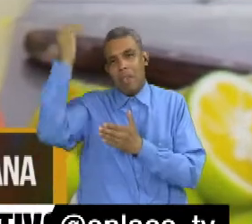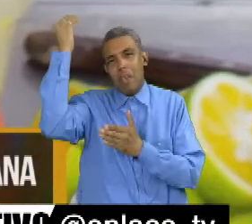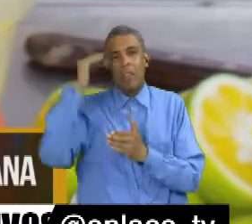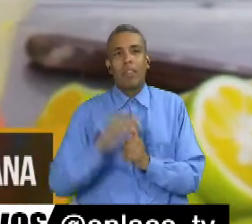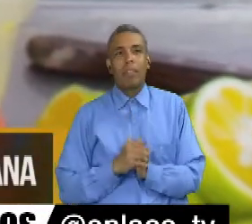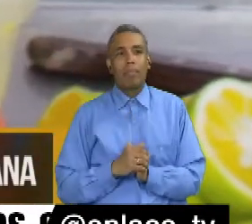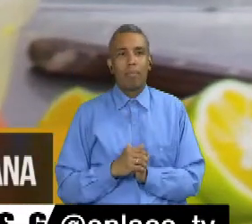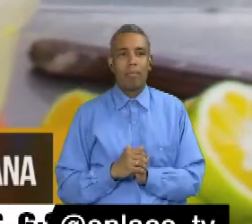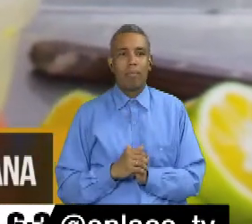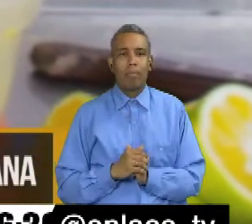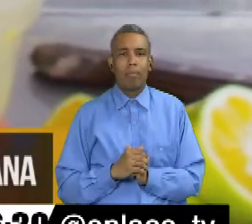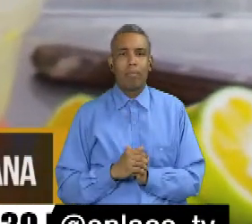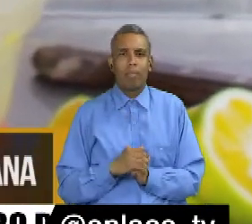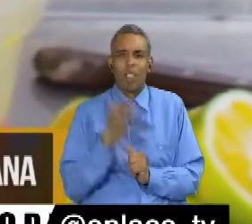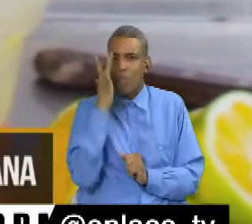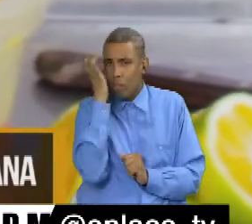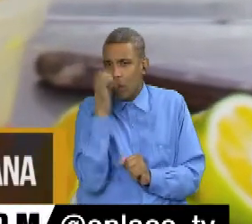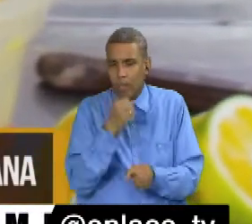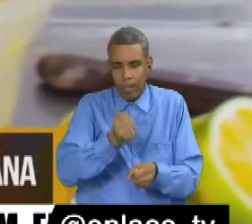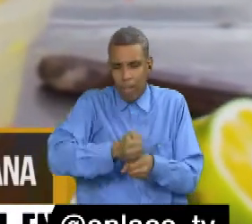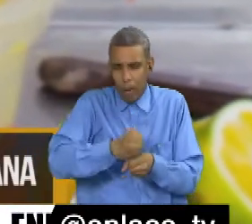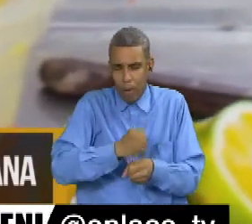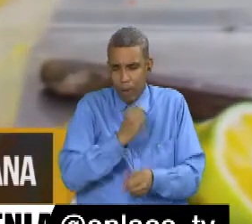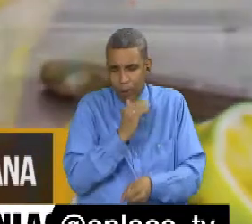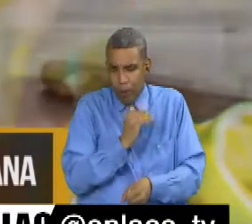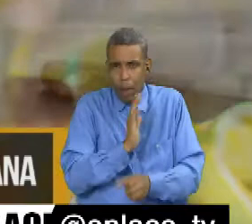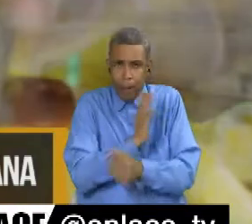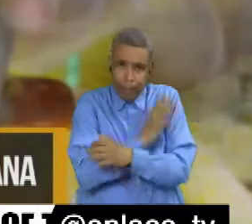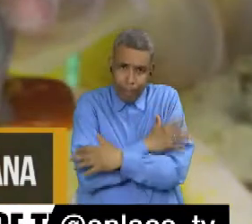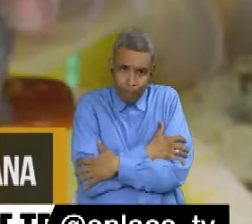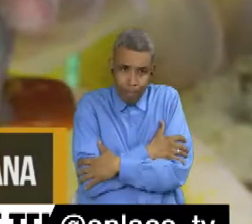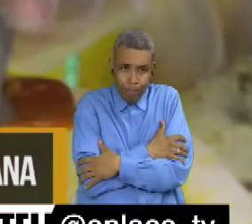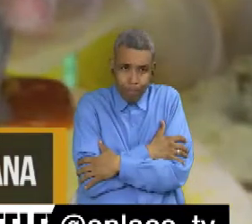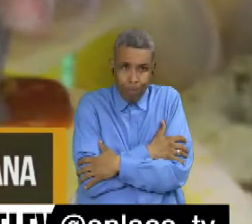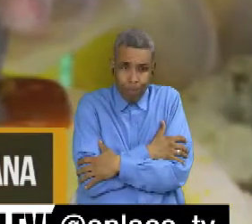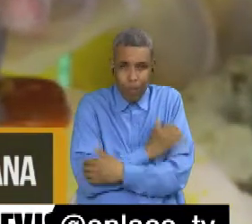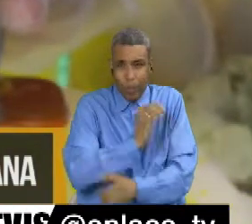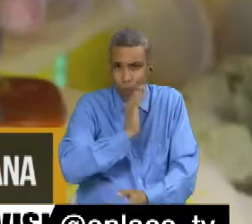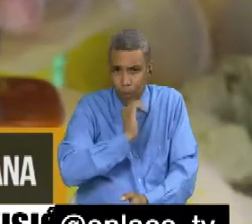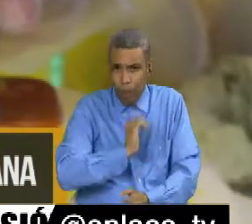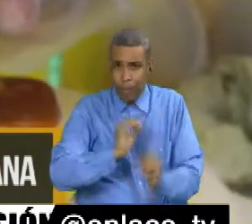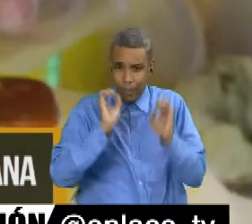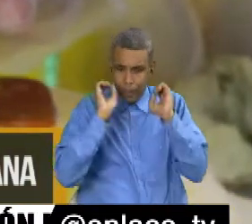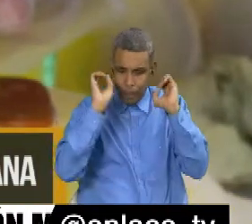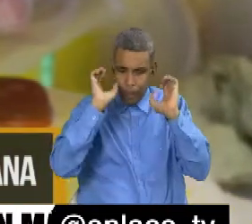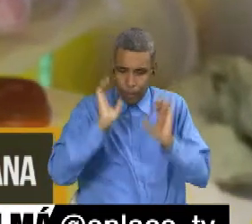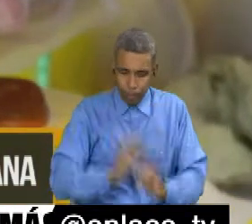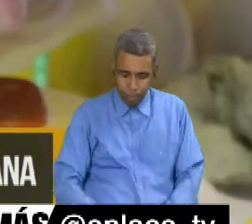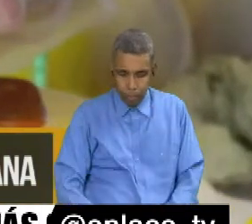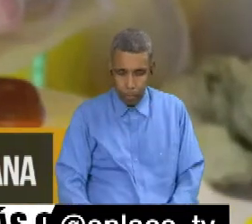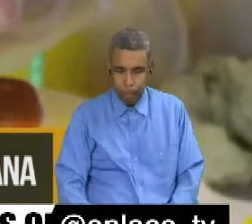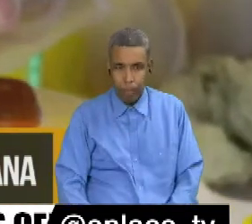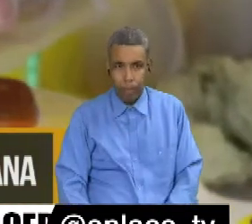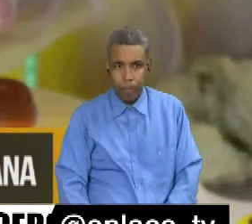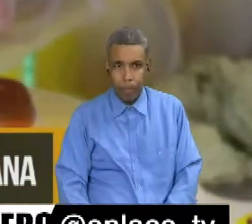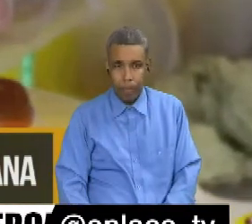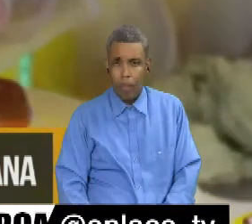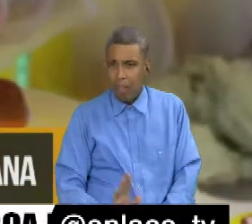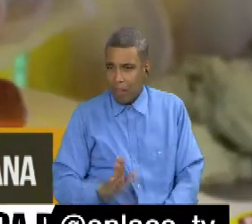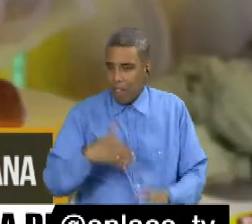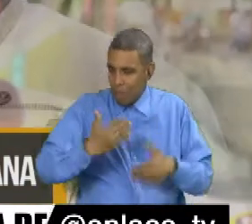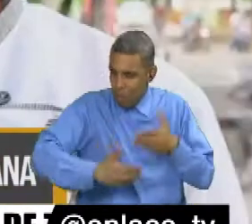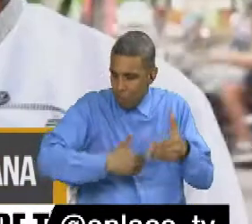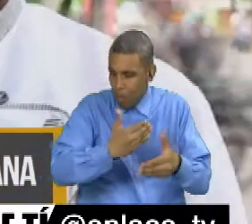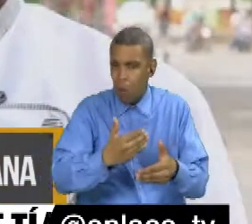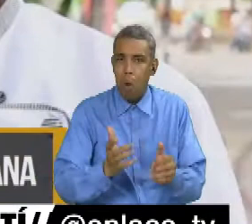así porque no tenía trabajo desde un principio, entonces de un comienzo comencé así, pues uno se va superando más y más,